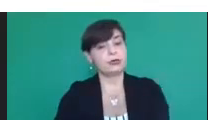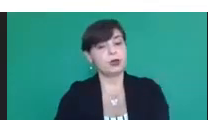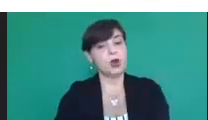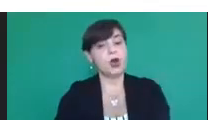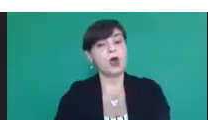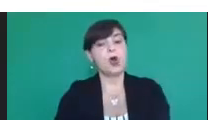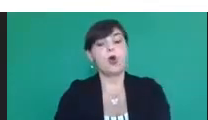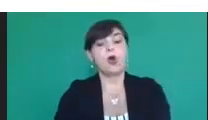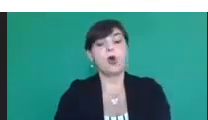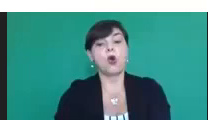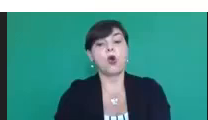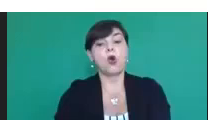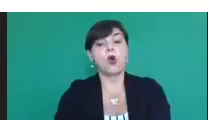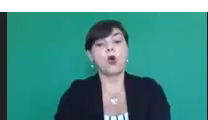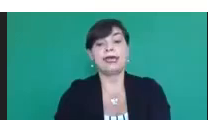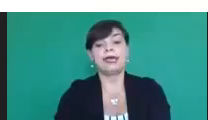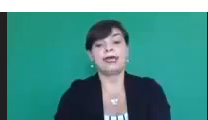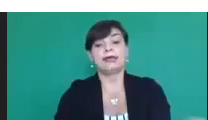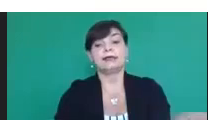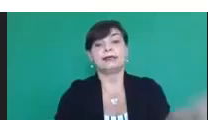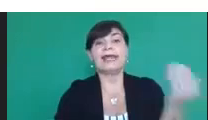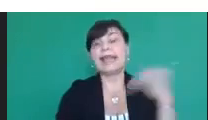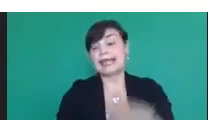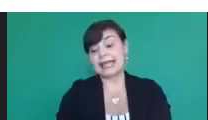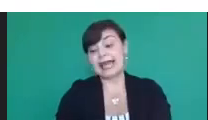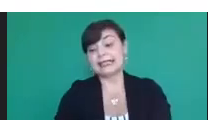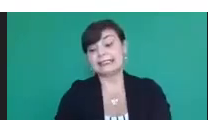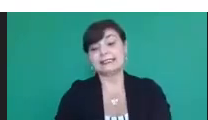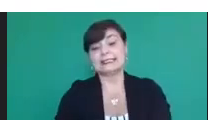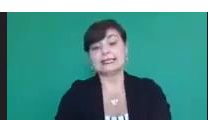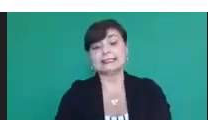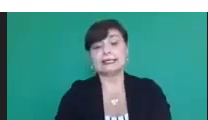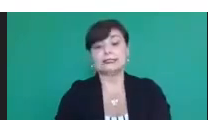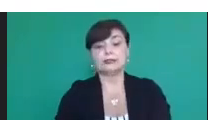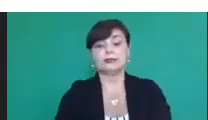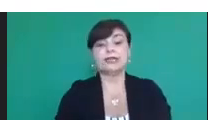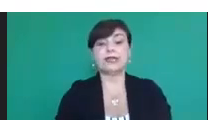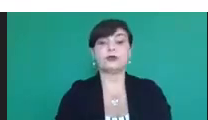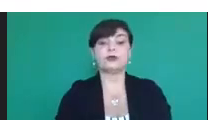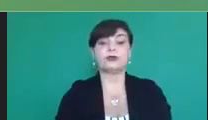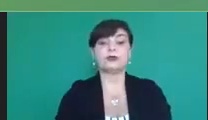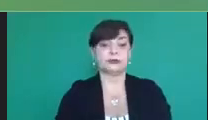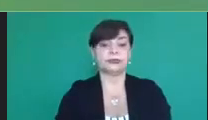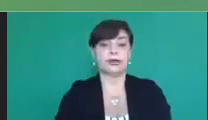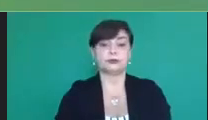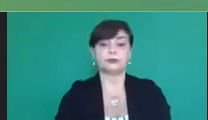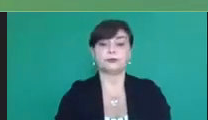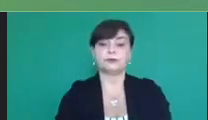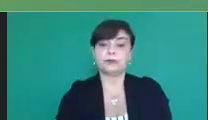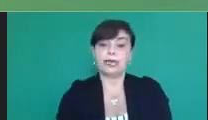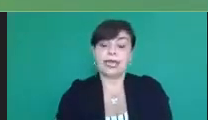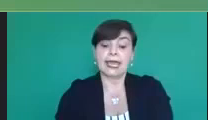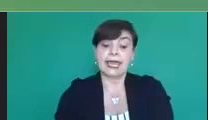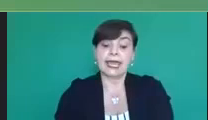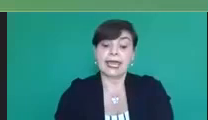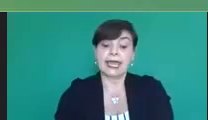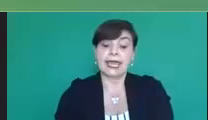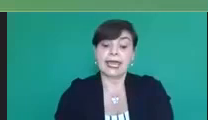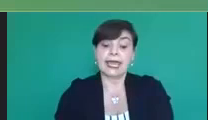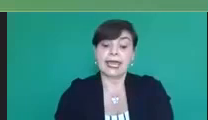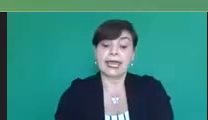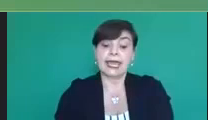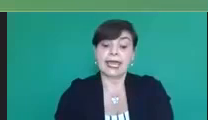aplicó como del análisis que se hizo de los resultados. En